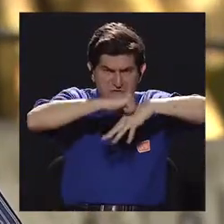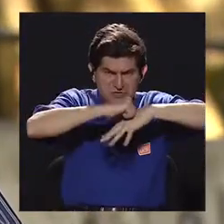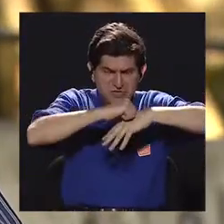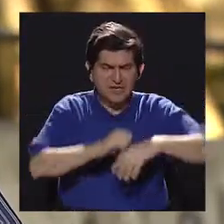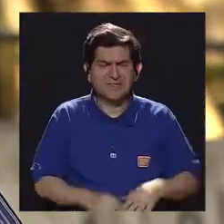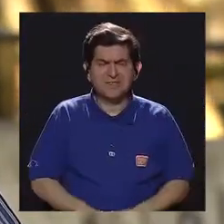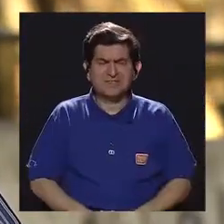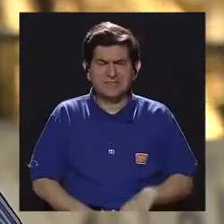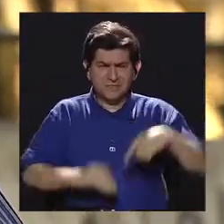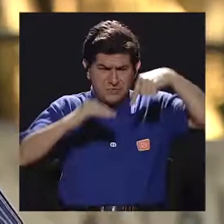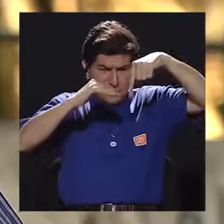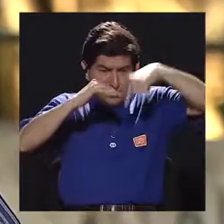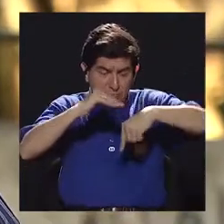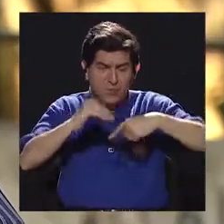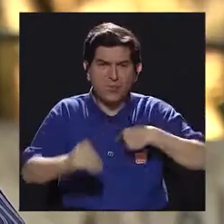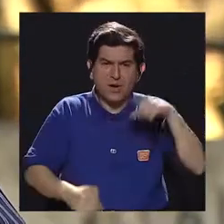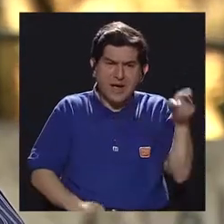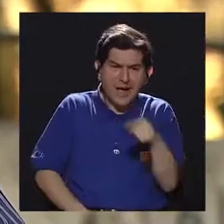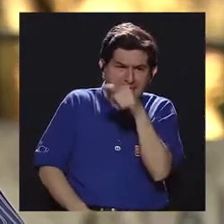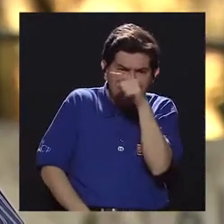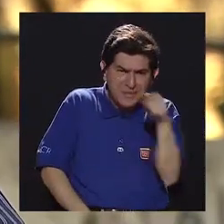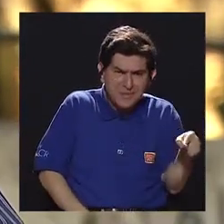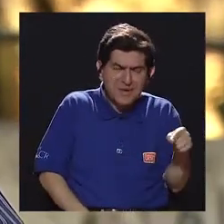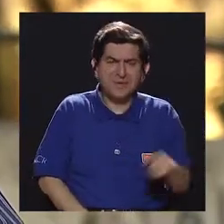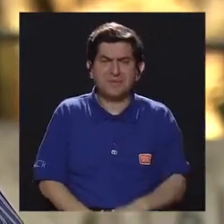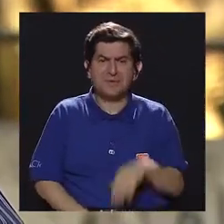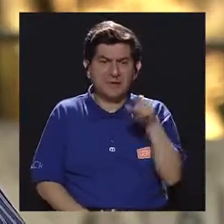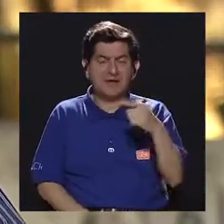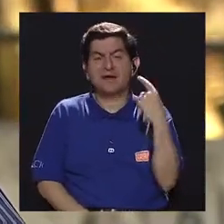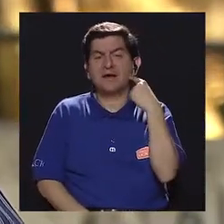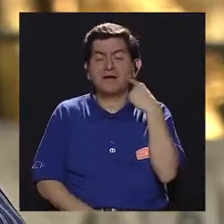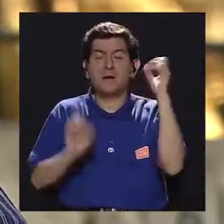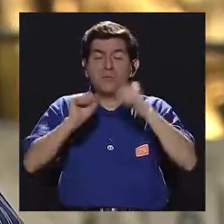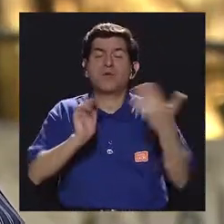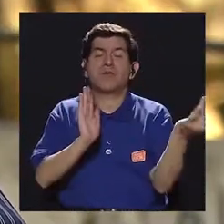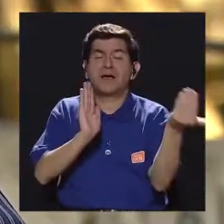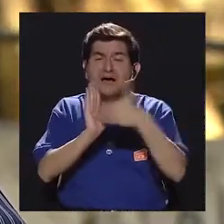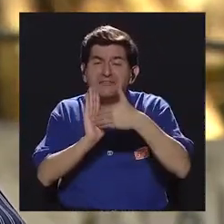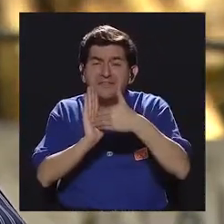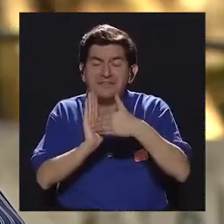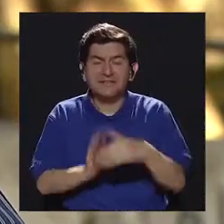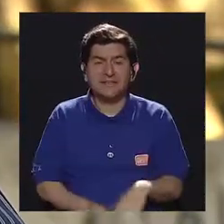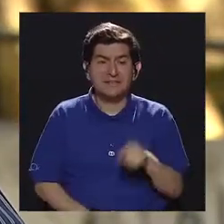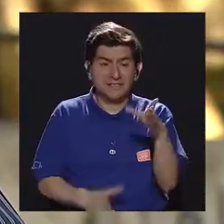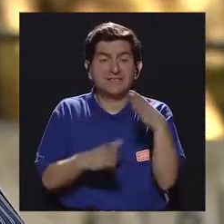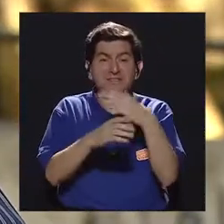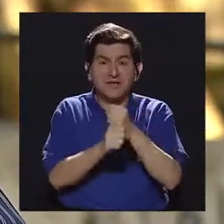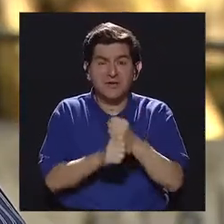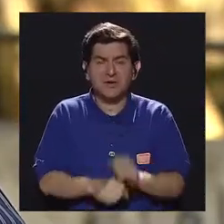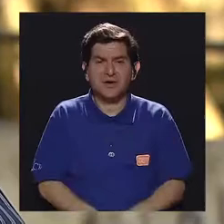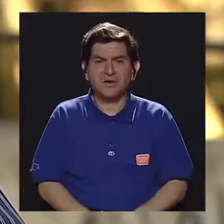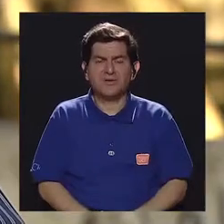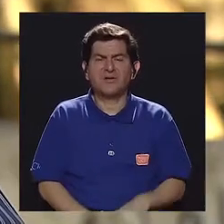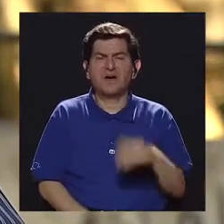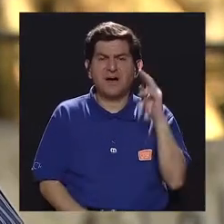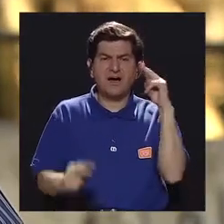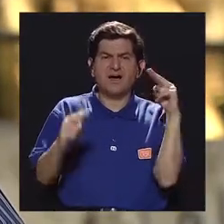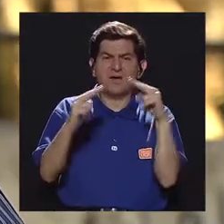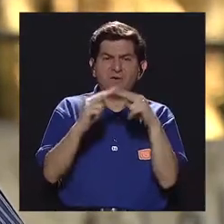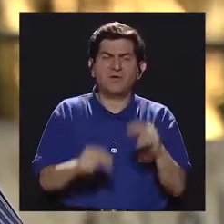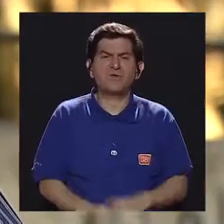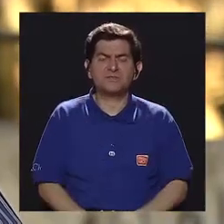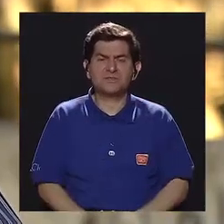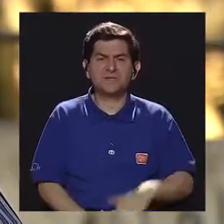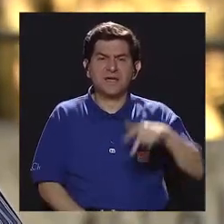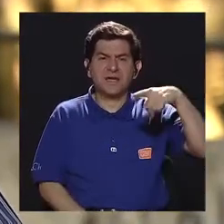muy largas, al momento de que estoy removiendo quirúrgicamente esa muela, yo puedo tocar ese nervio. Y si lo toco, le genero lo que conocemos